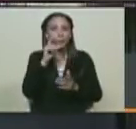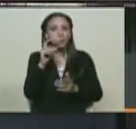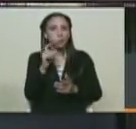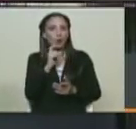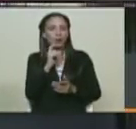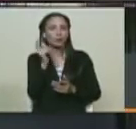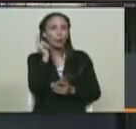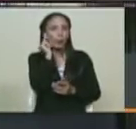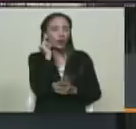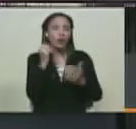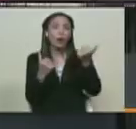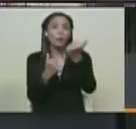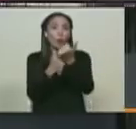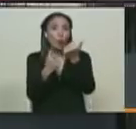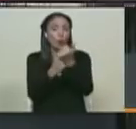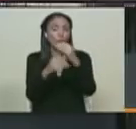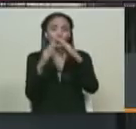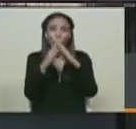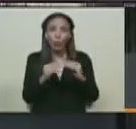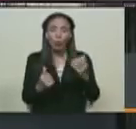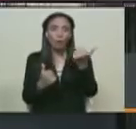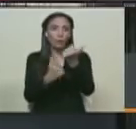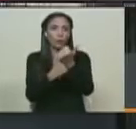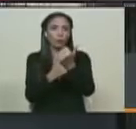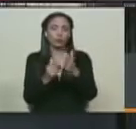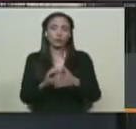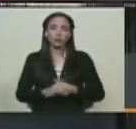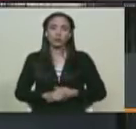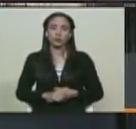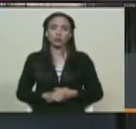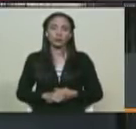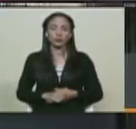para darle su apoyo, su asignación.